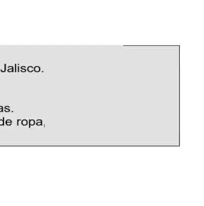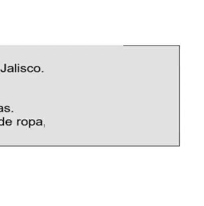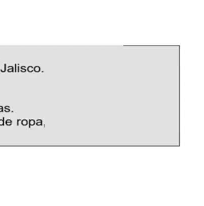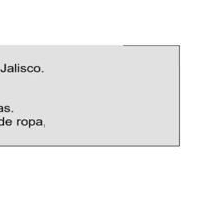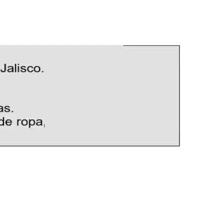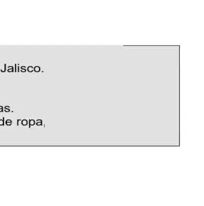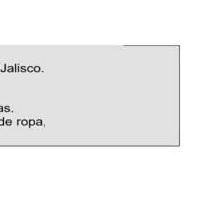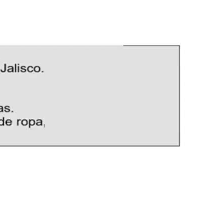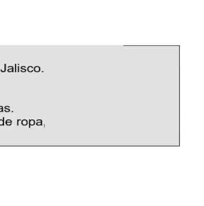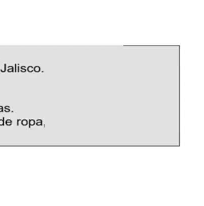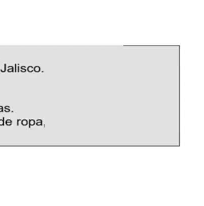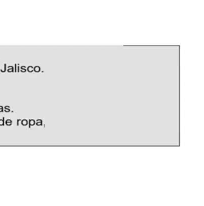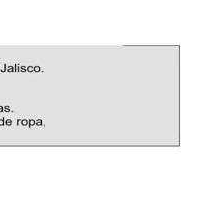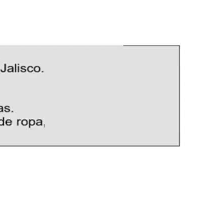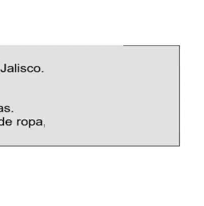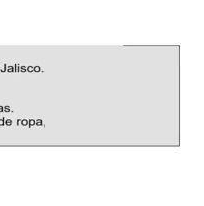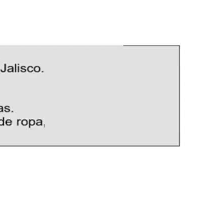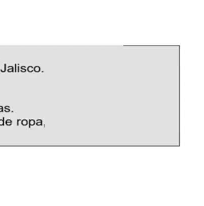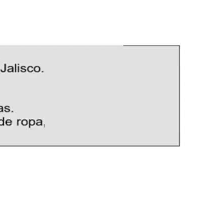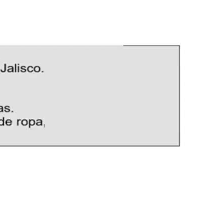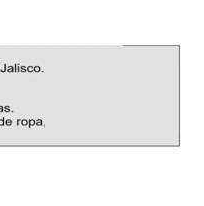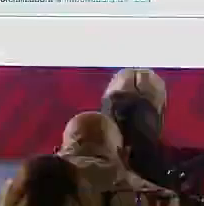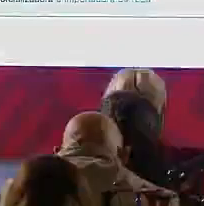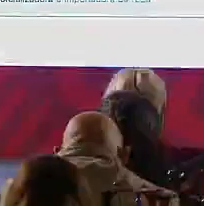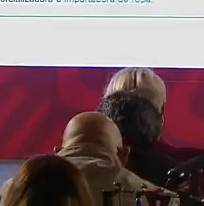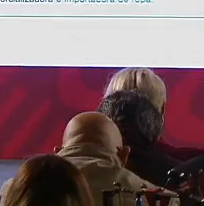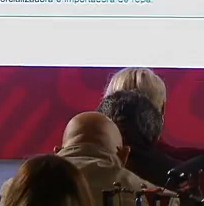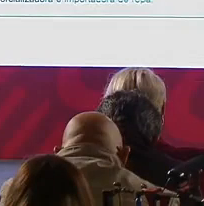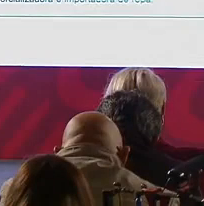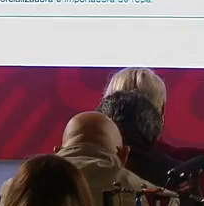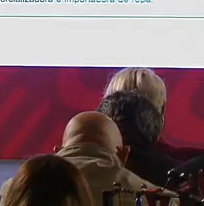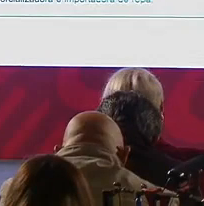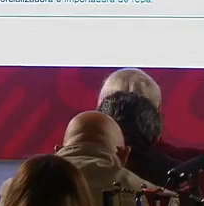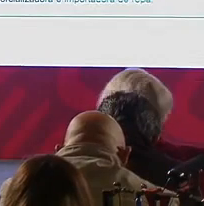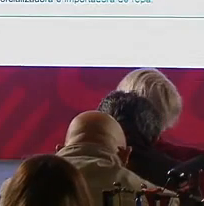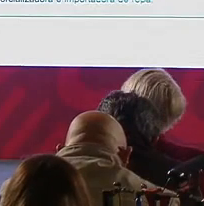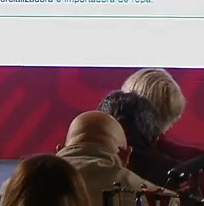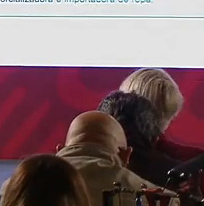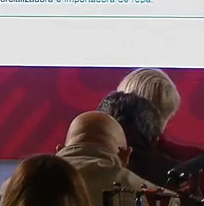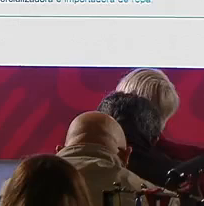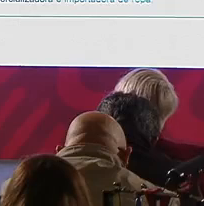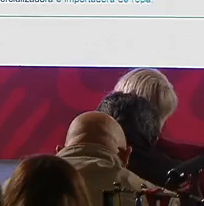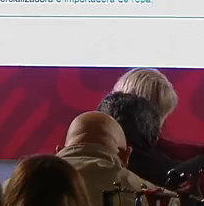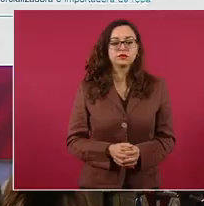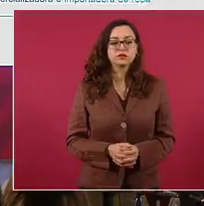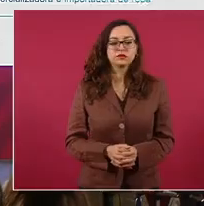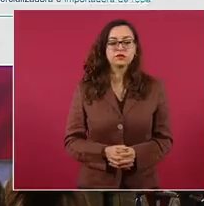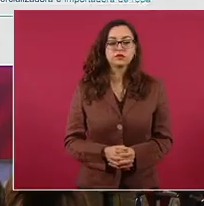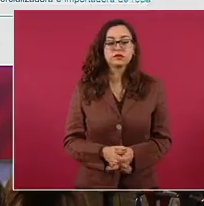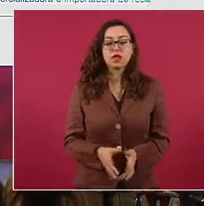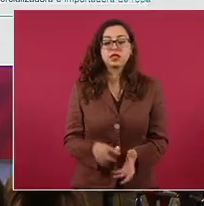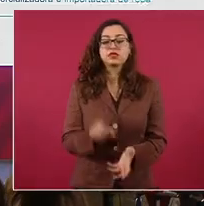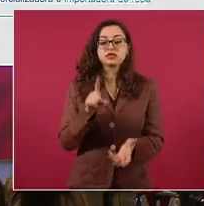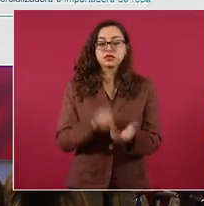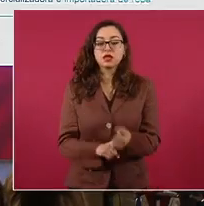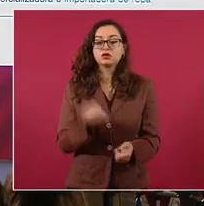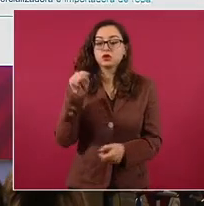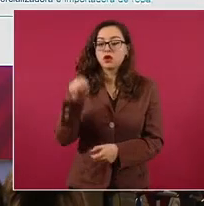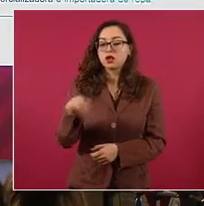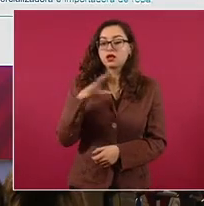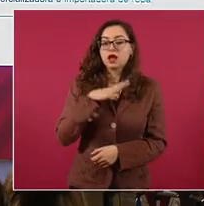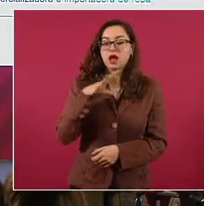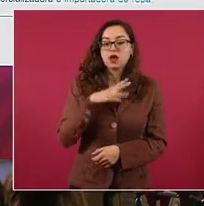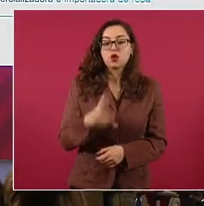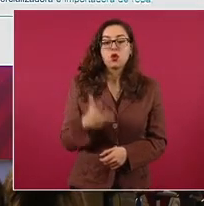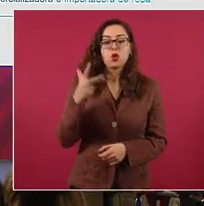8 personas involucradas directamente en el lugar de los hechos, y el modus operandi se asemeja